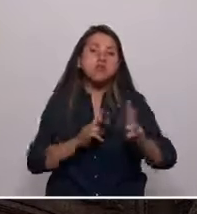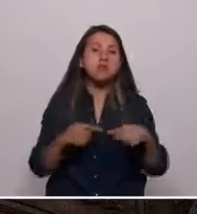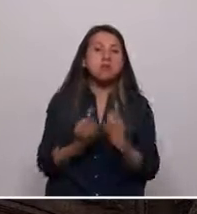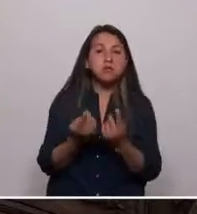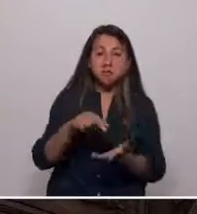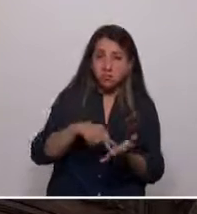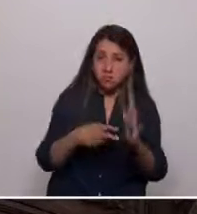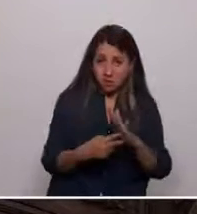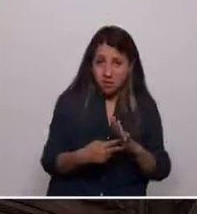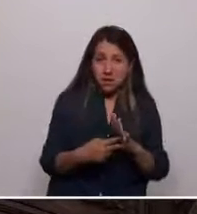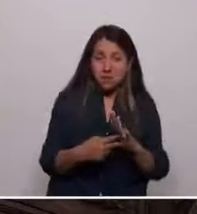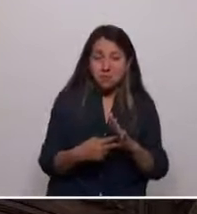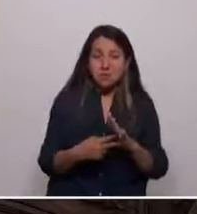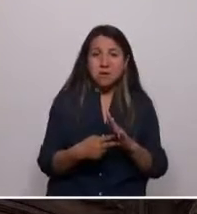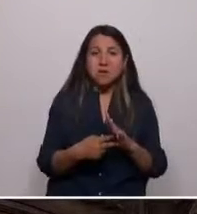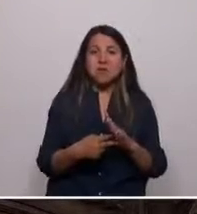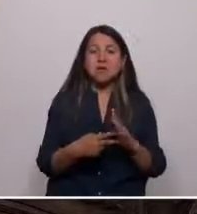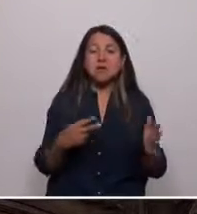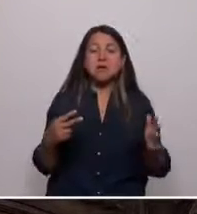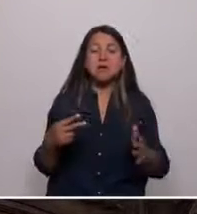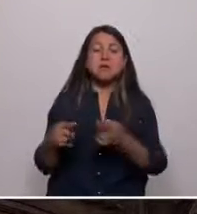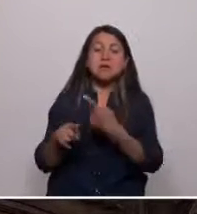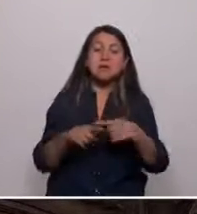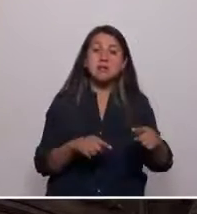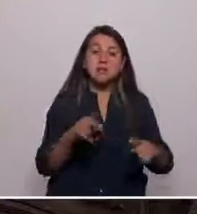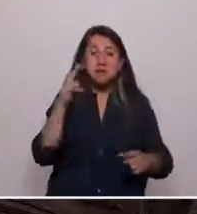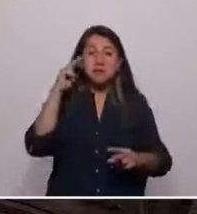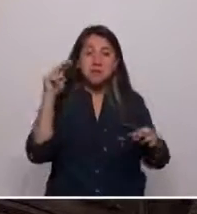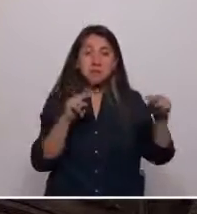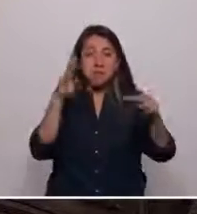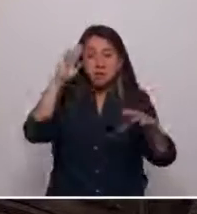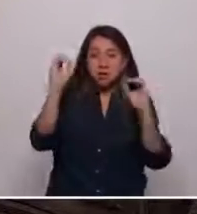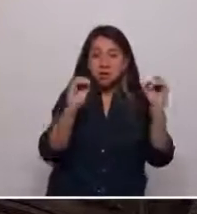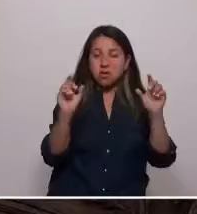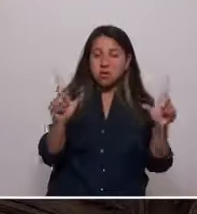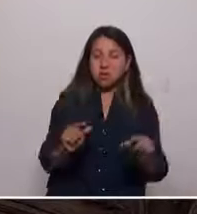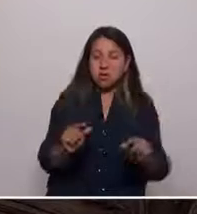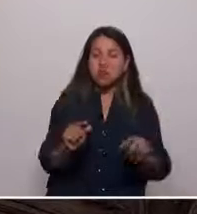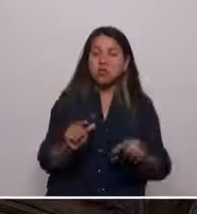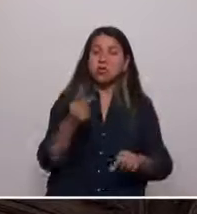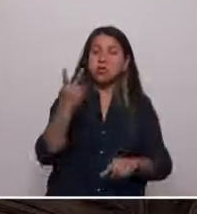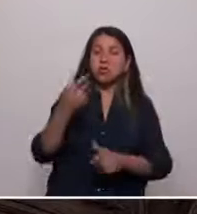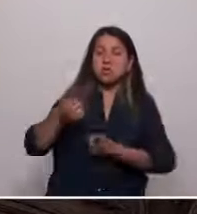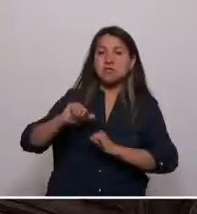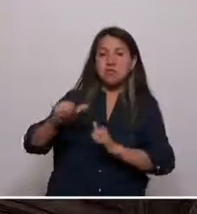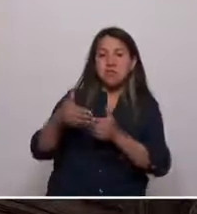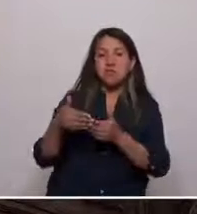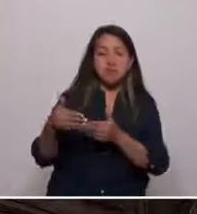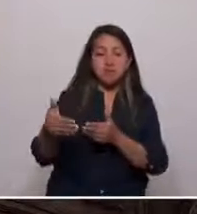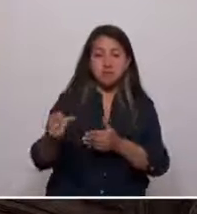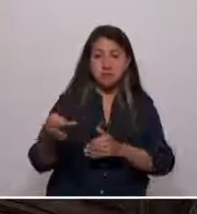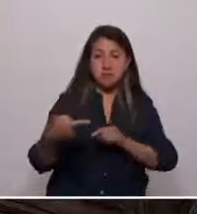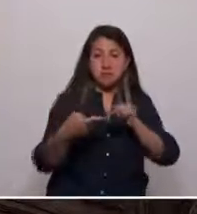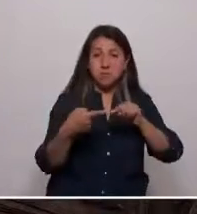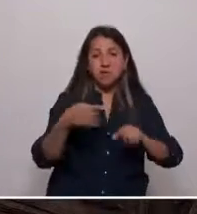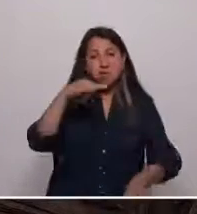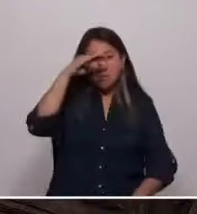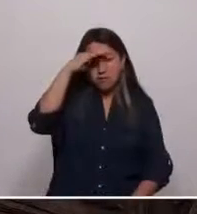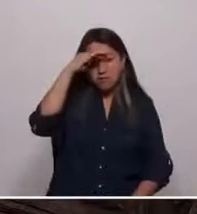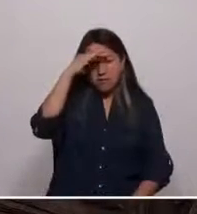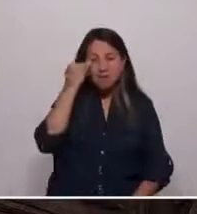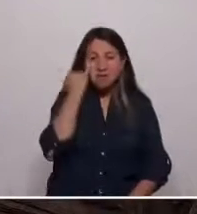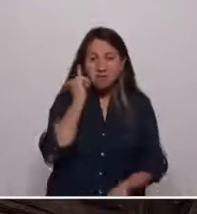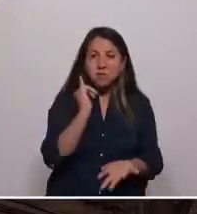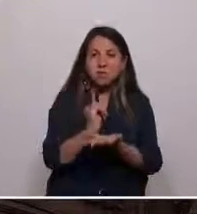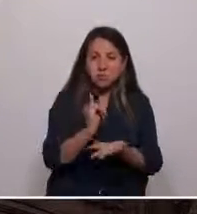conflictos y dirimir nuestras variadas visiones. Así tenemos dos desafíos por delante. Uno, confiar en nuestras